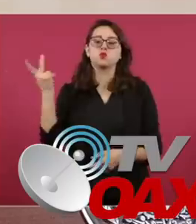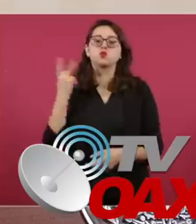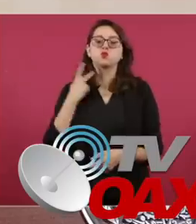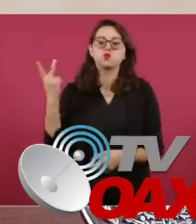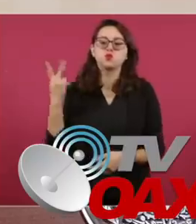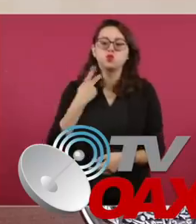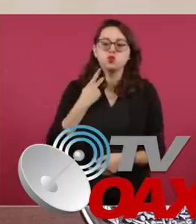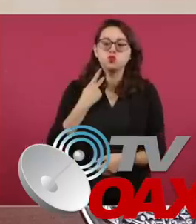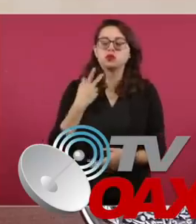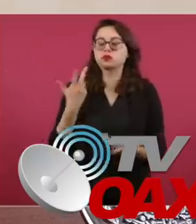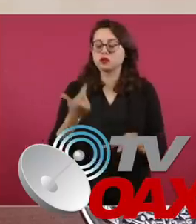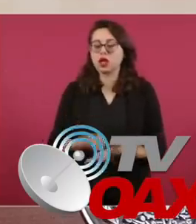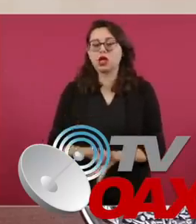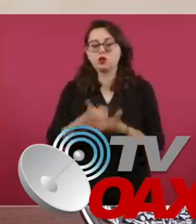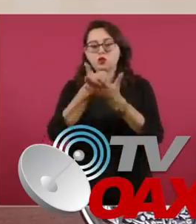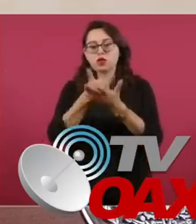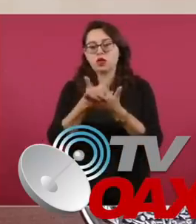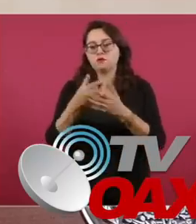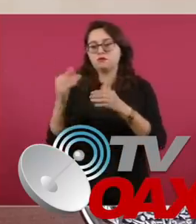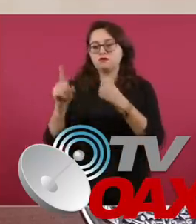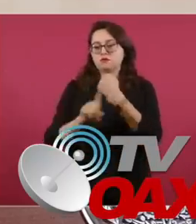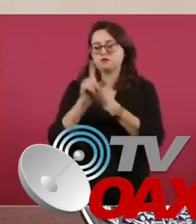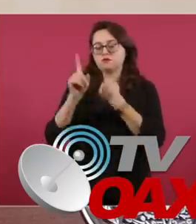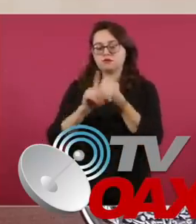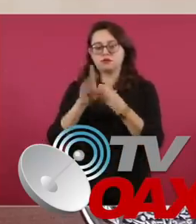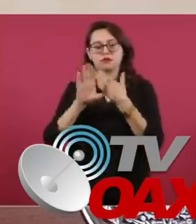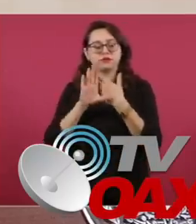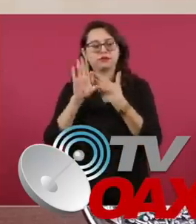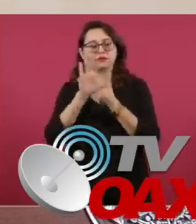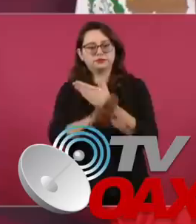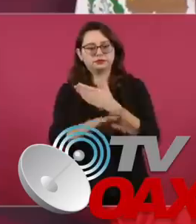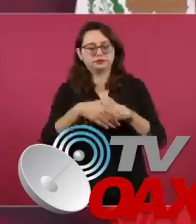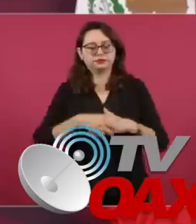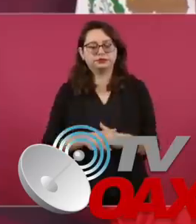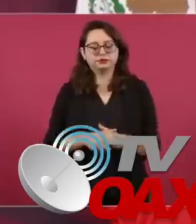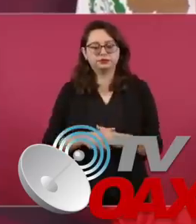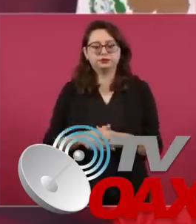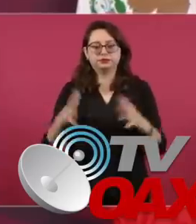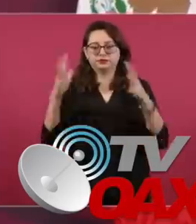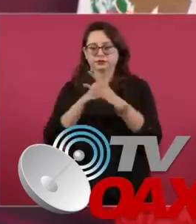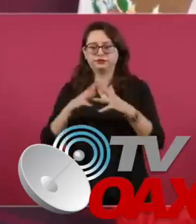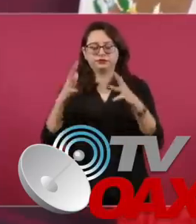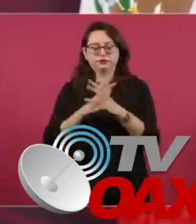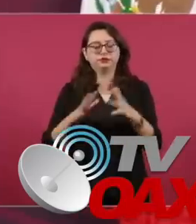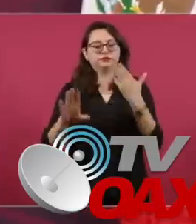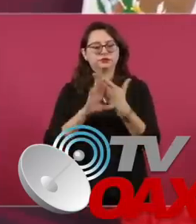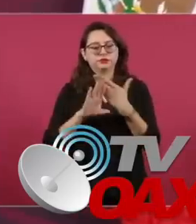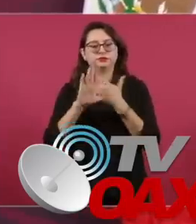Para evitar la confrontación. Para evitar la guerra.